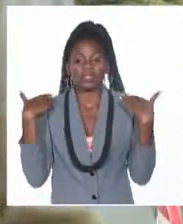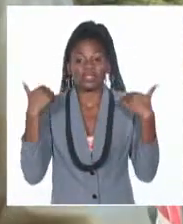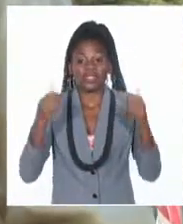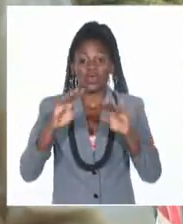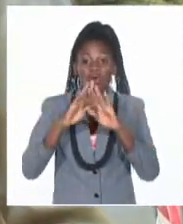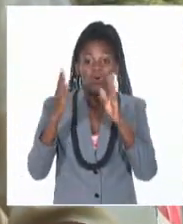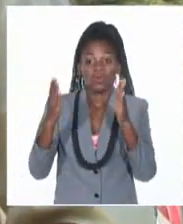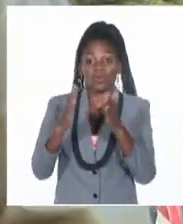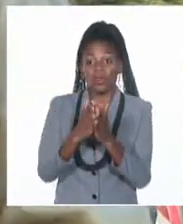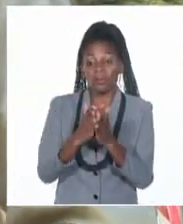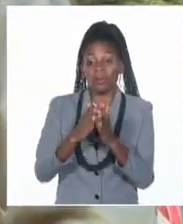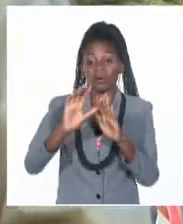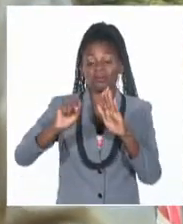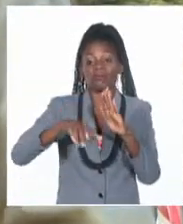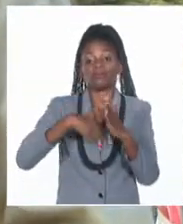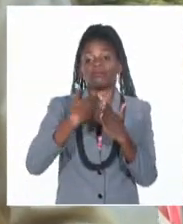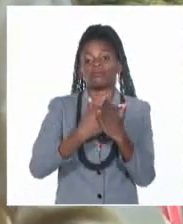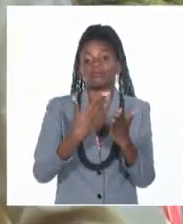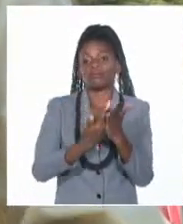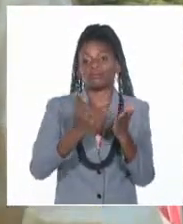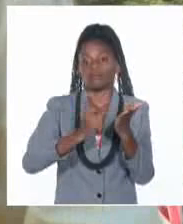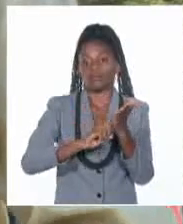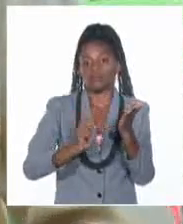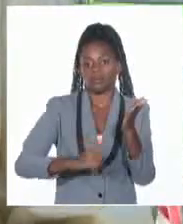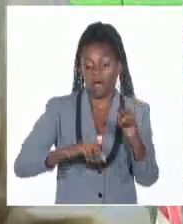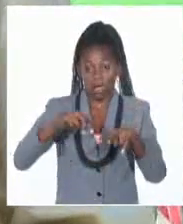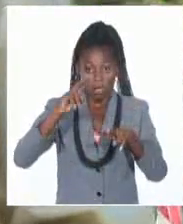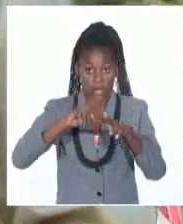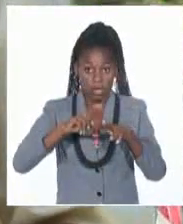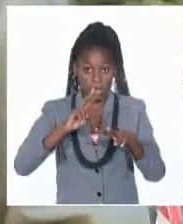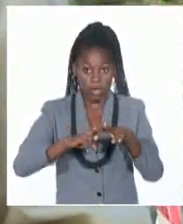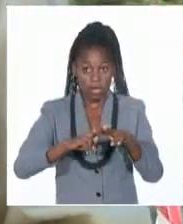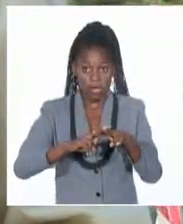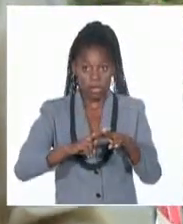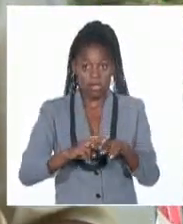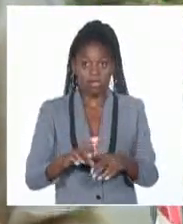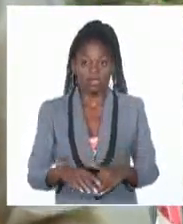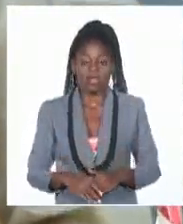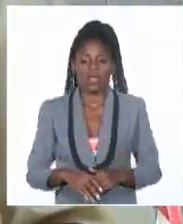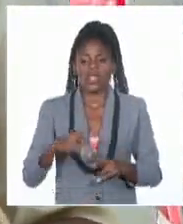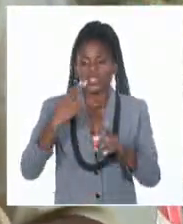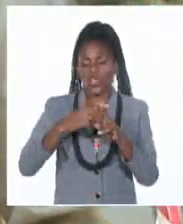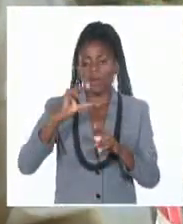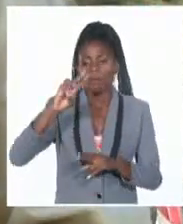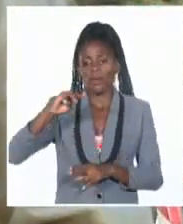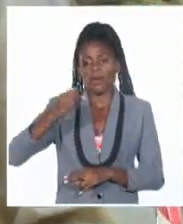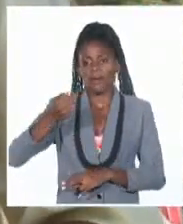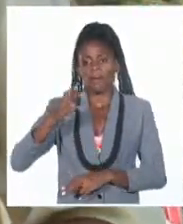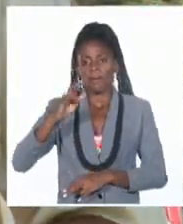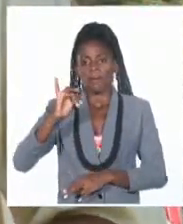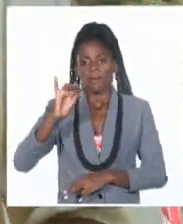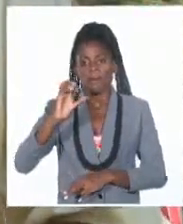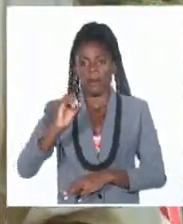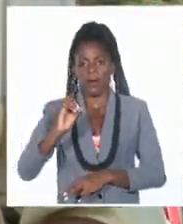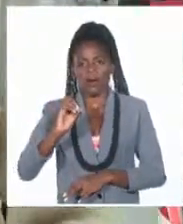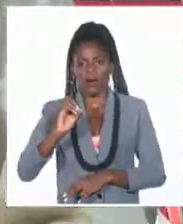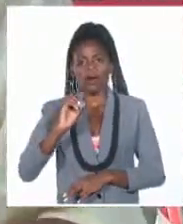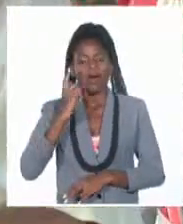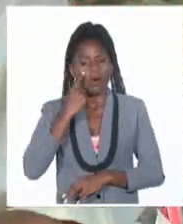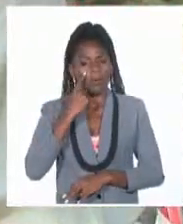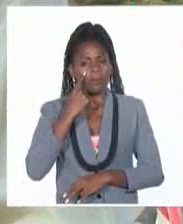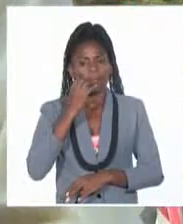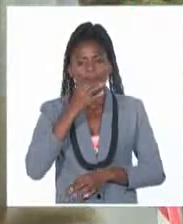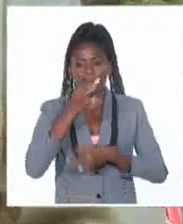general de la empresa eléctrica de La Habana, el ingeniero Mario Castillo Salas. Les proponemos